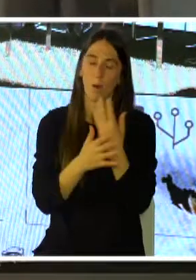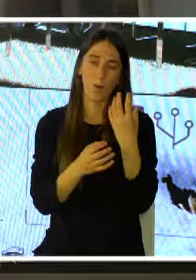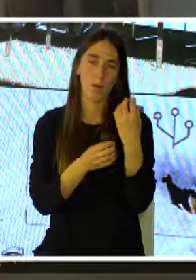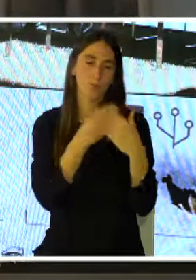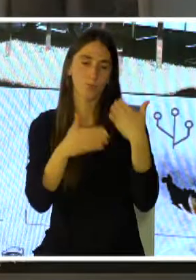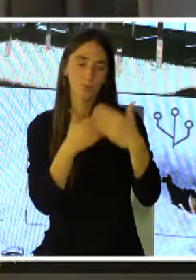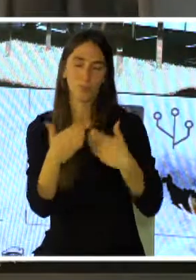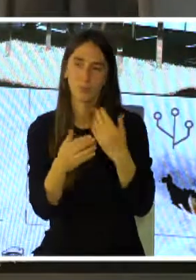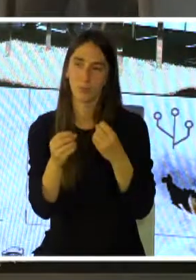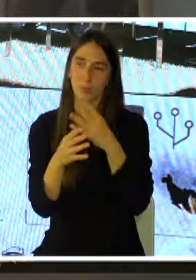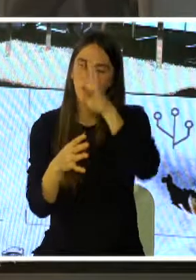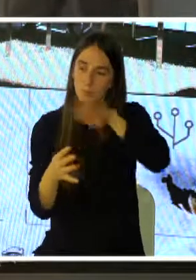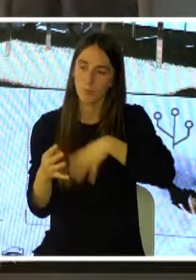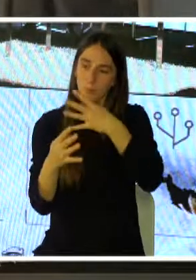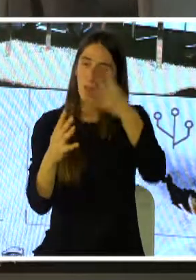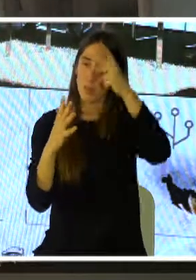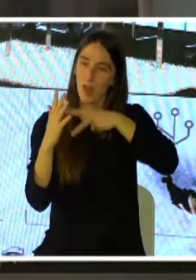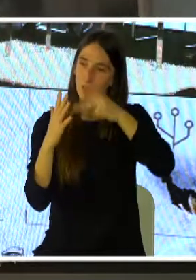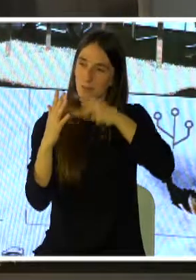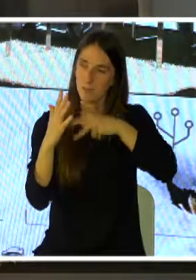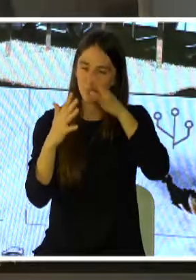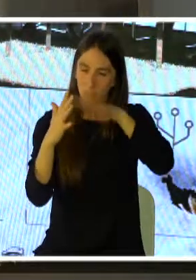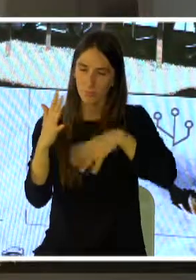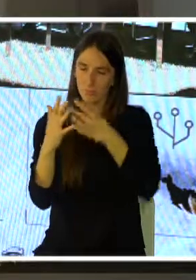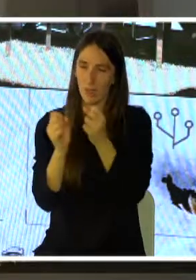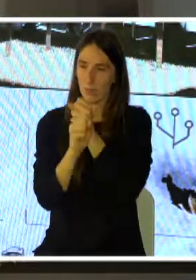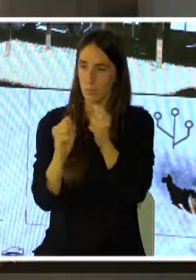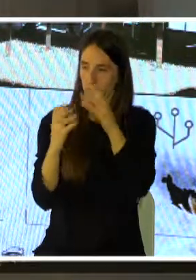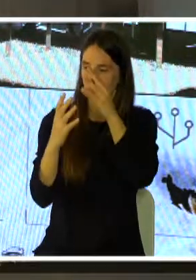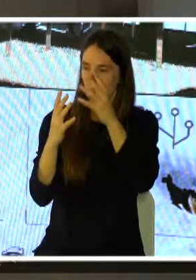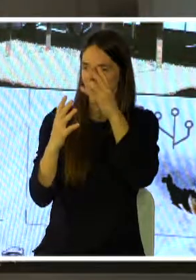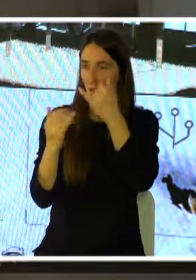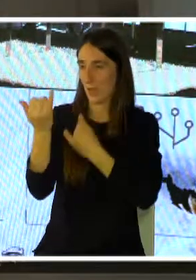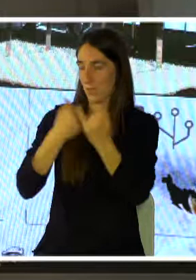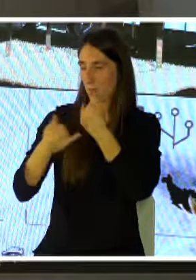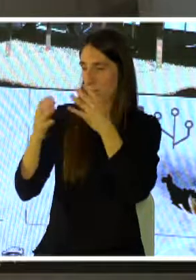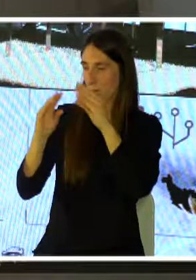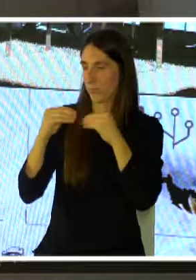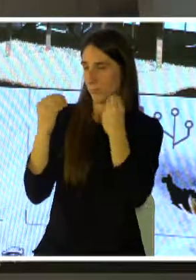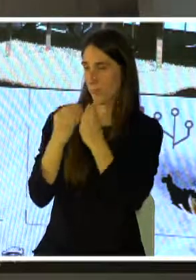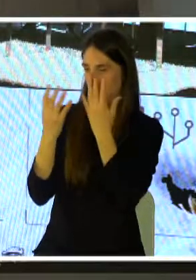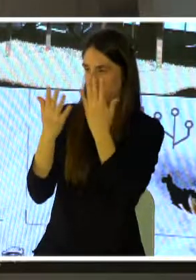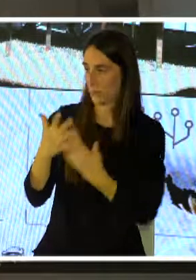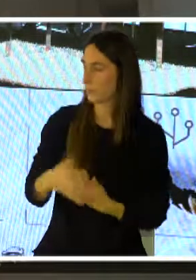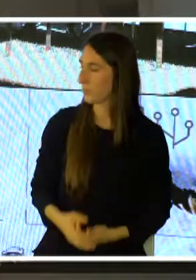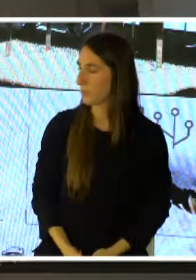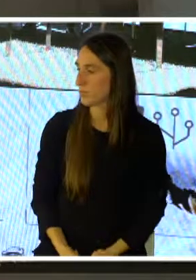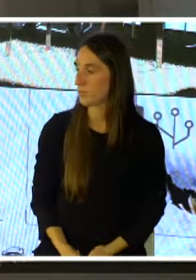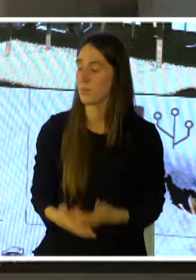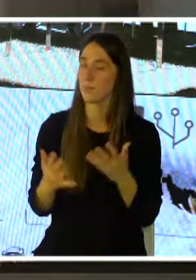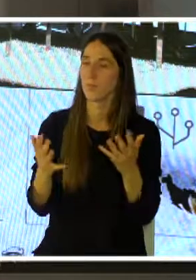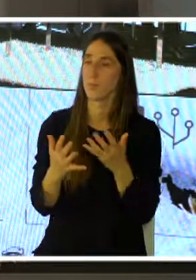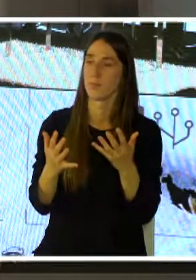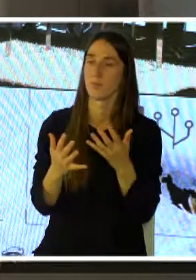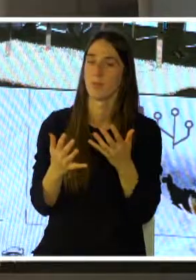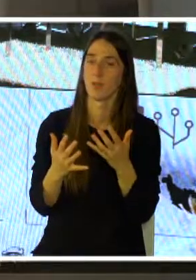de planning que sea más adecuada para justamente soportar esto y lanzarlo en el tiempo. Ahora bien, llegando